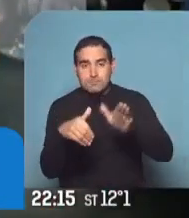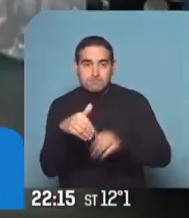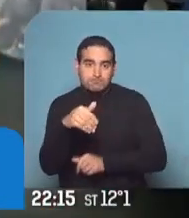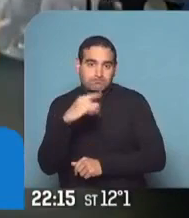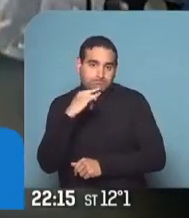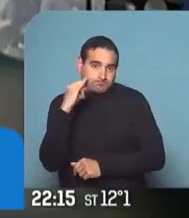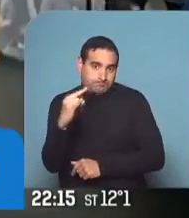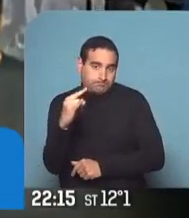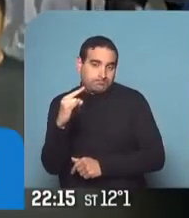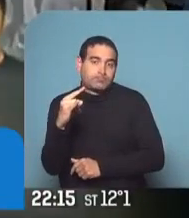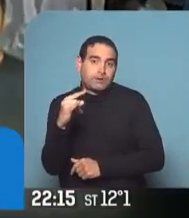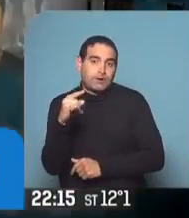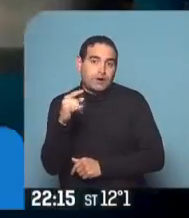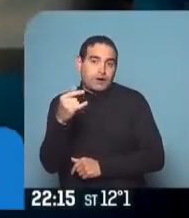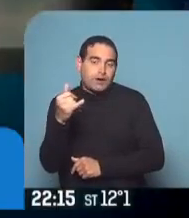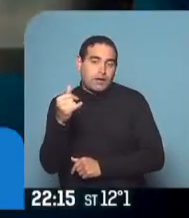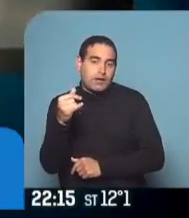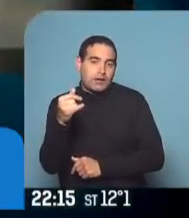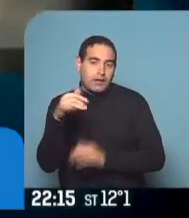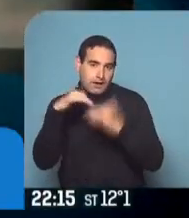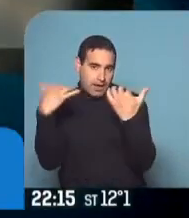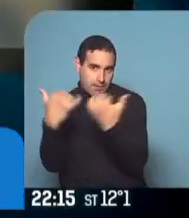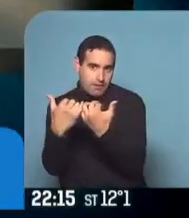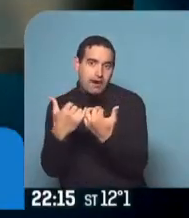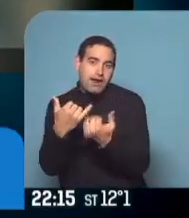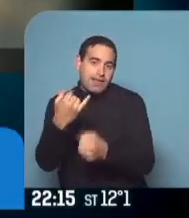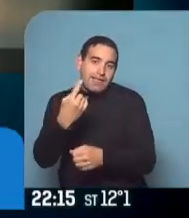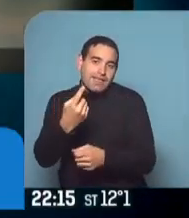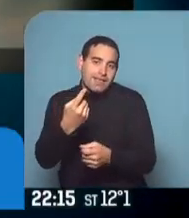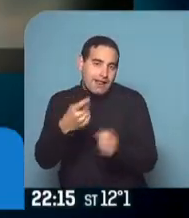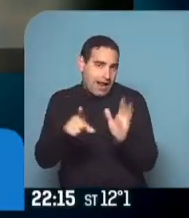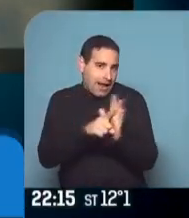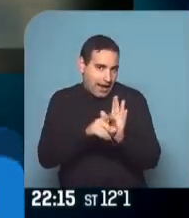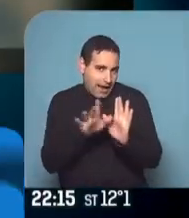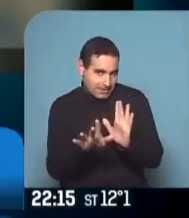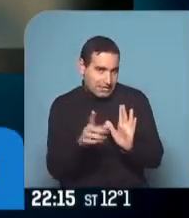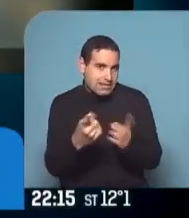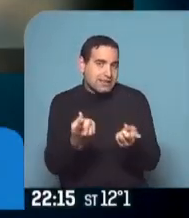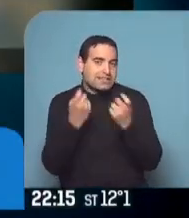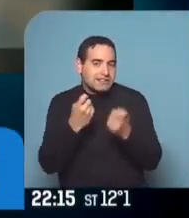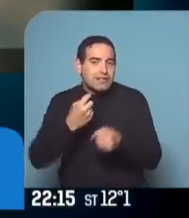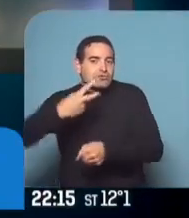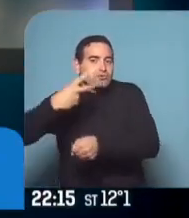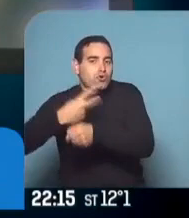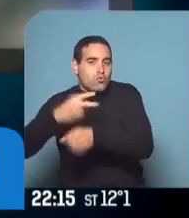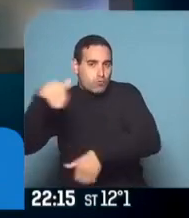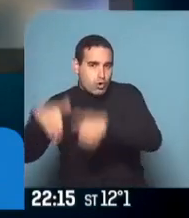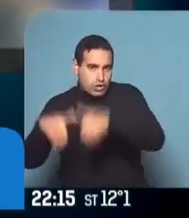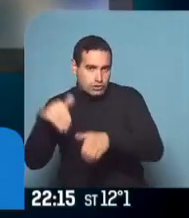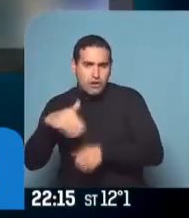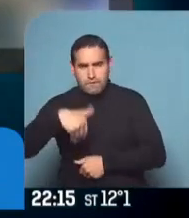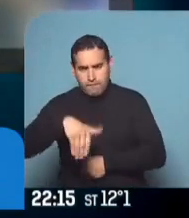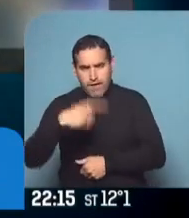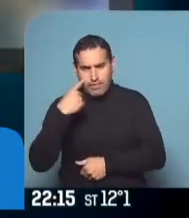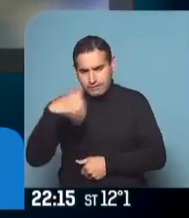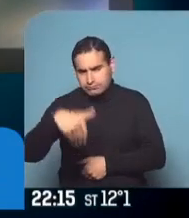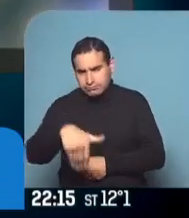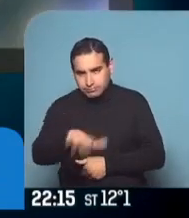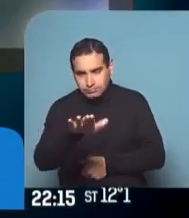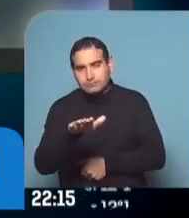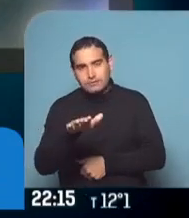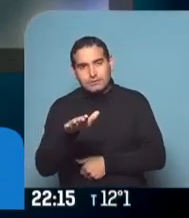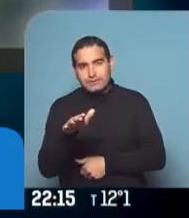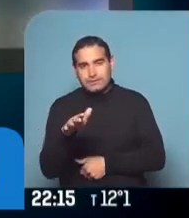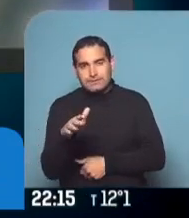una reforma, una enmienda constitucional, requiere una segunda votación con esta mayoría especial que vos mencionabas. Esto va a ser los próximos días.